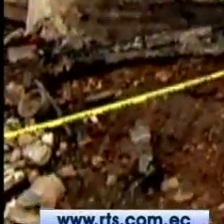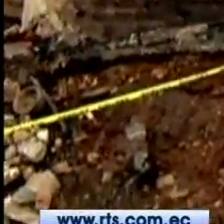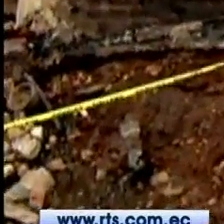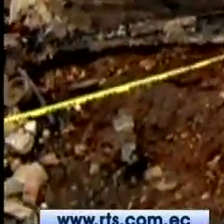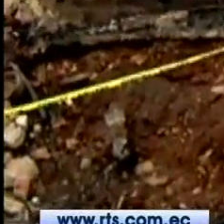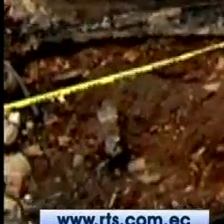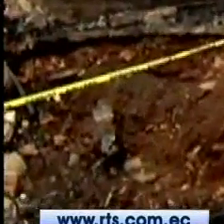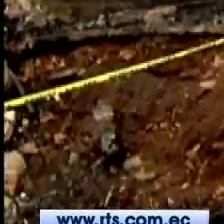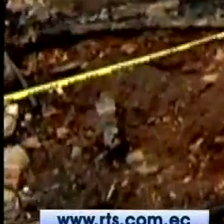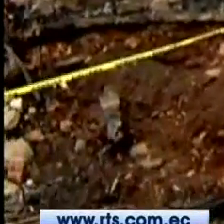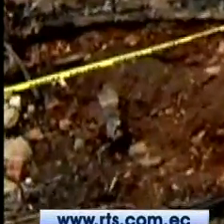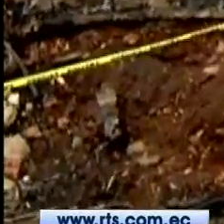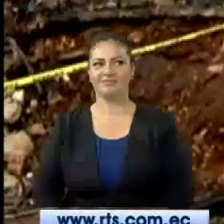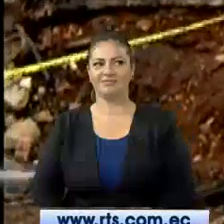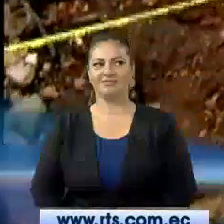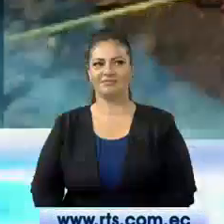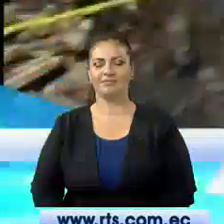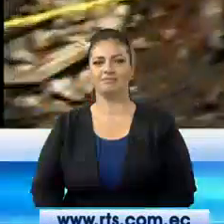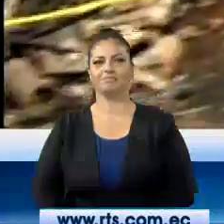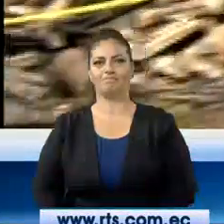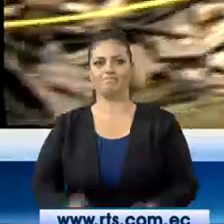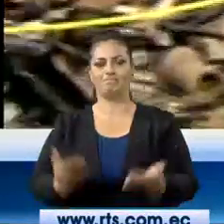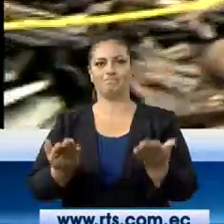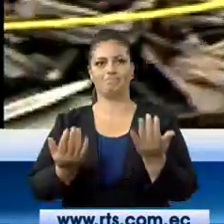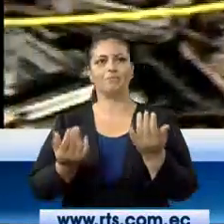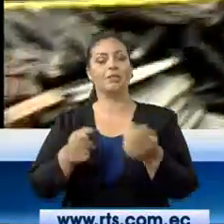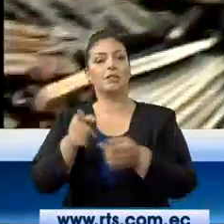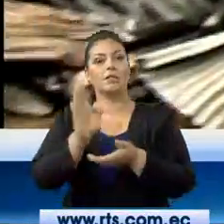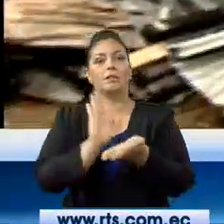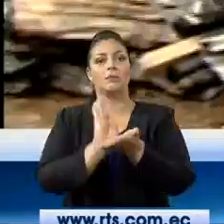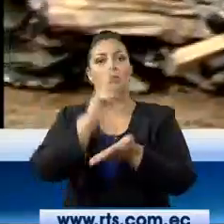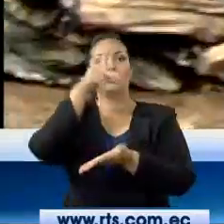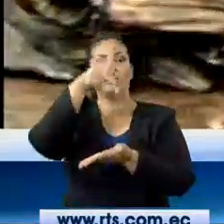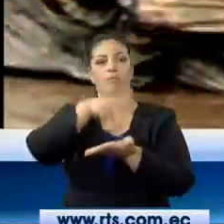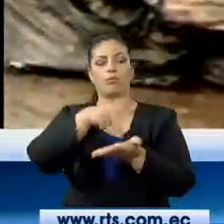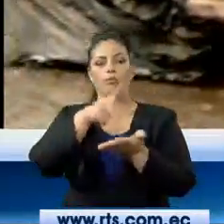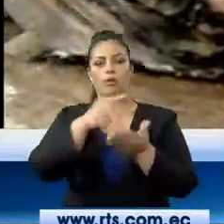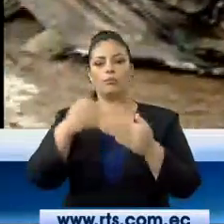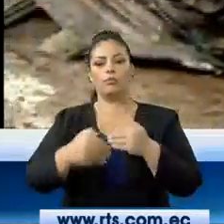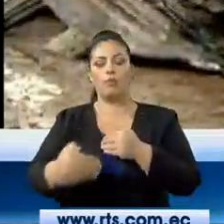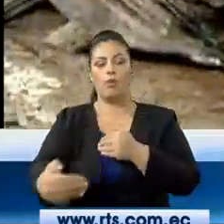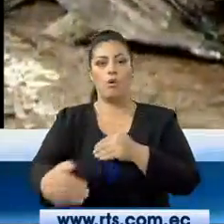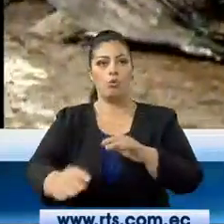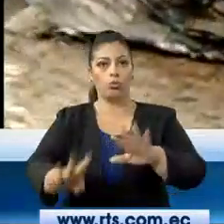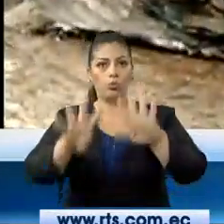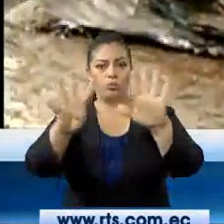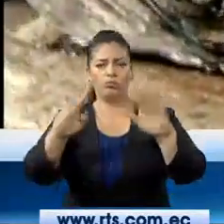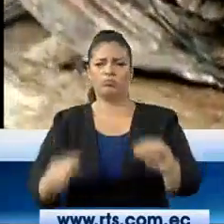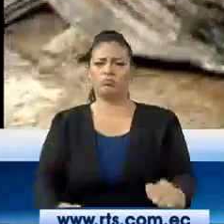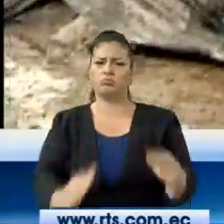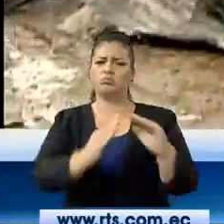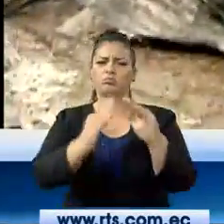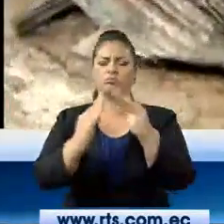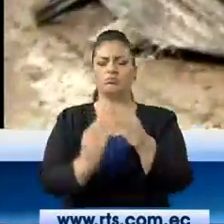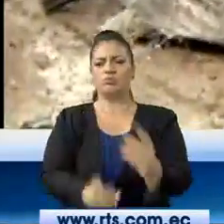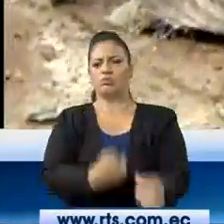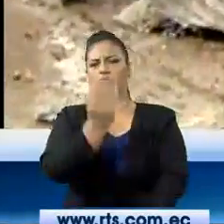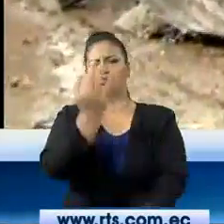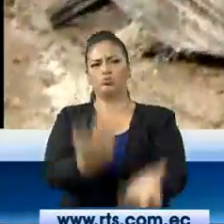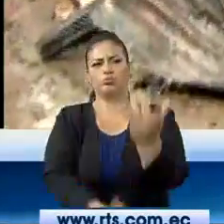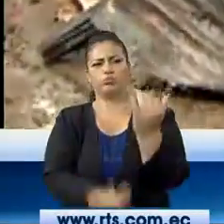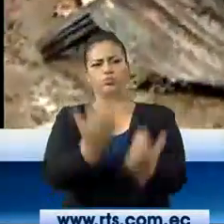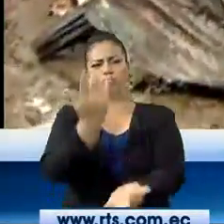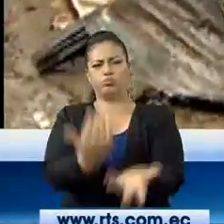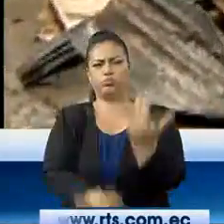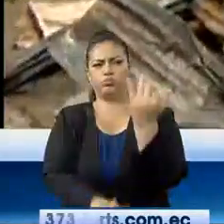su totalidad y afectó a otra vivienda de construcción de cemento que se encuentra junto a la primera siniestrada. Como